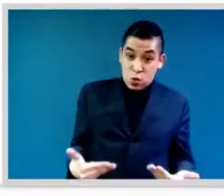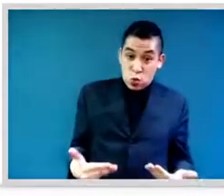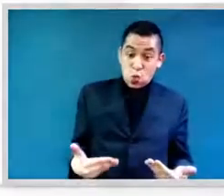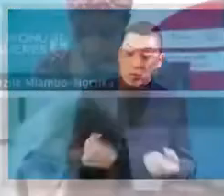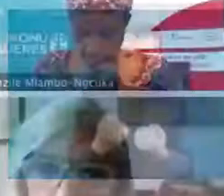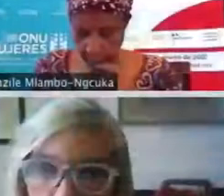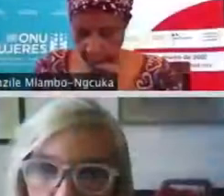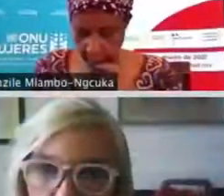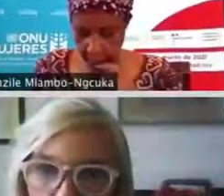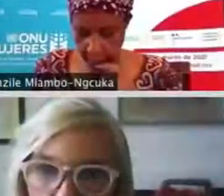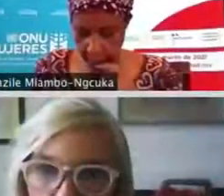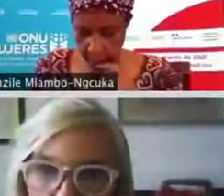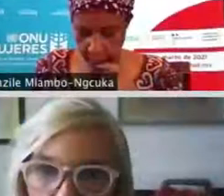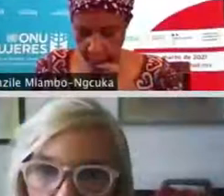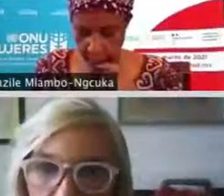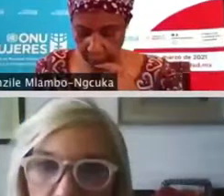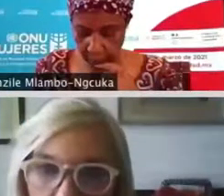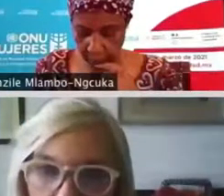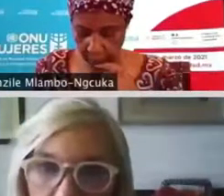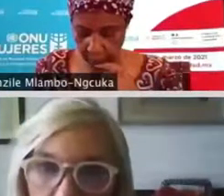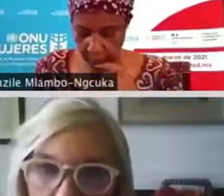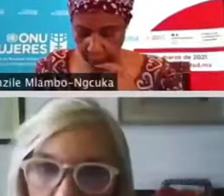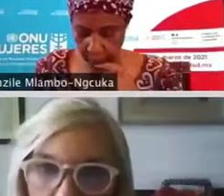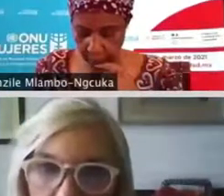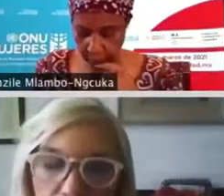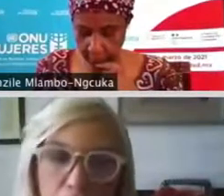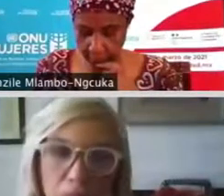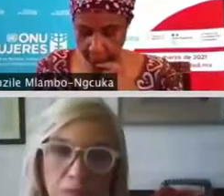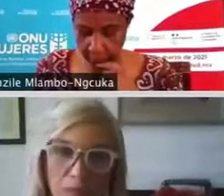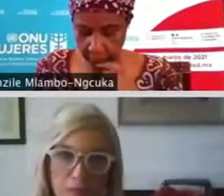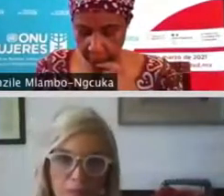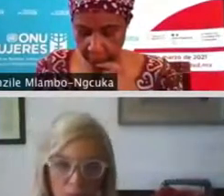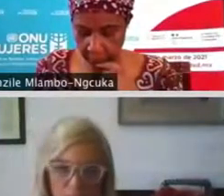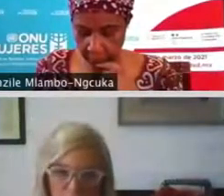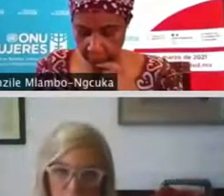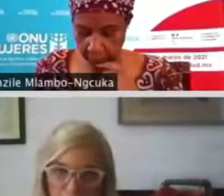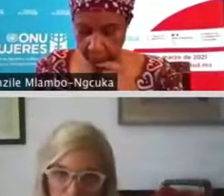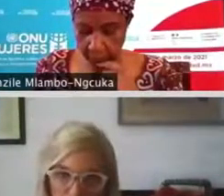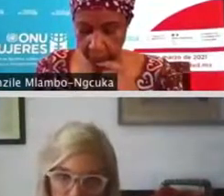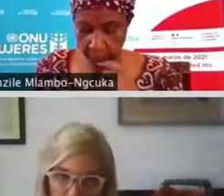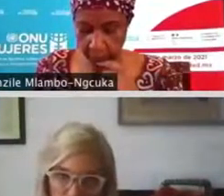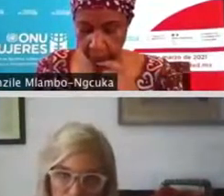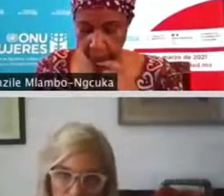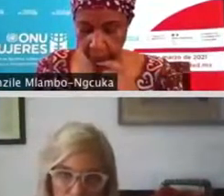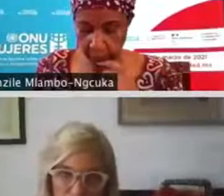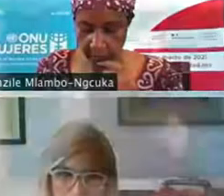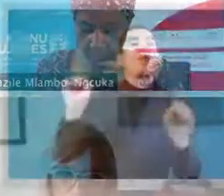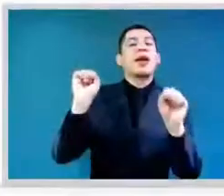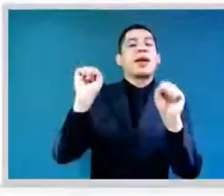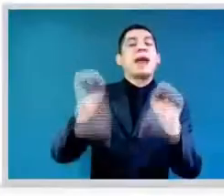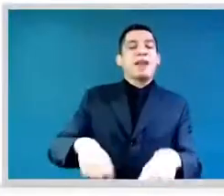dejaremos inconclusa. Si es posible transformar nuestra realidad a partir del